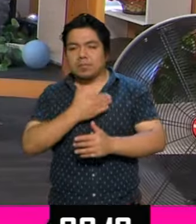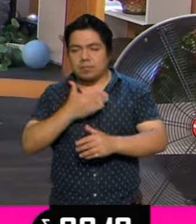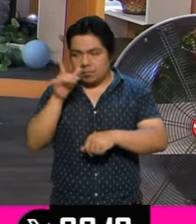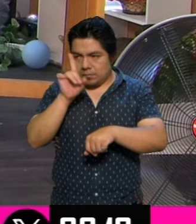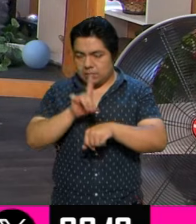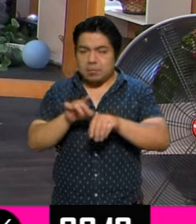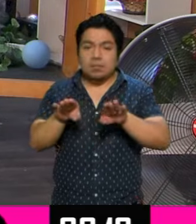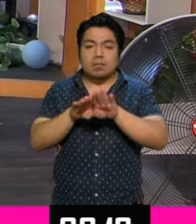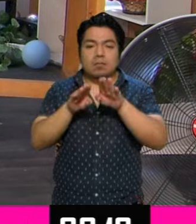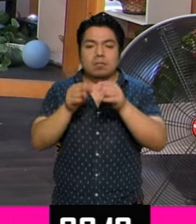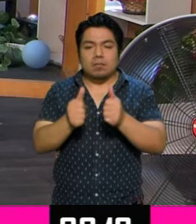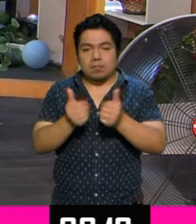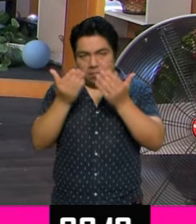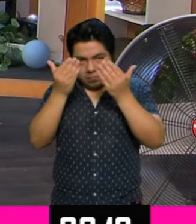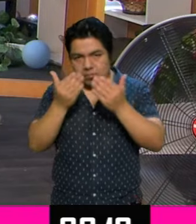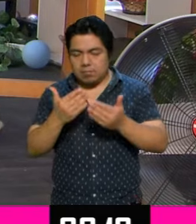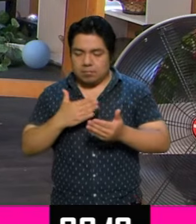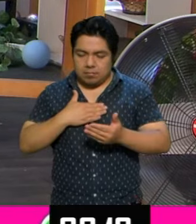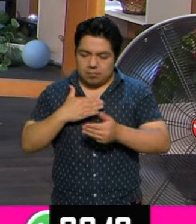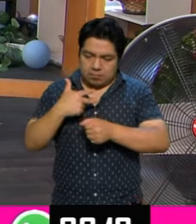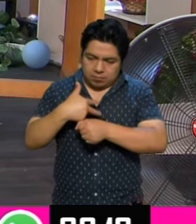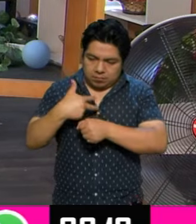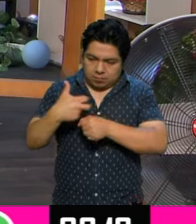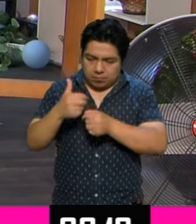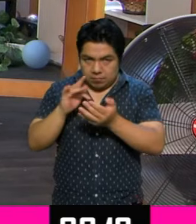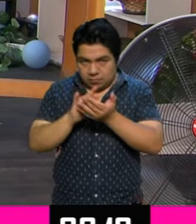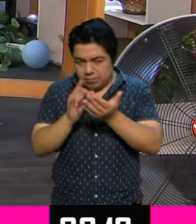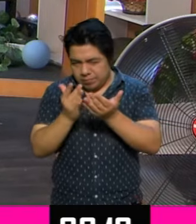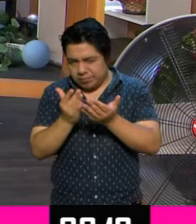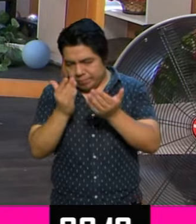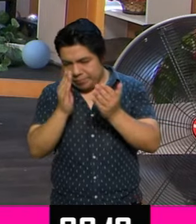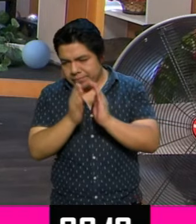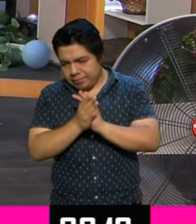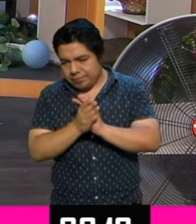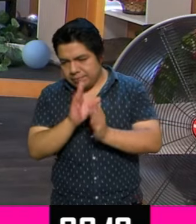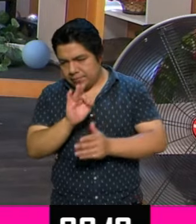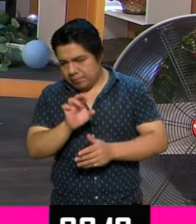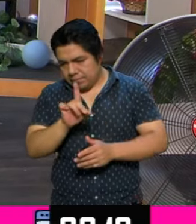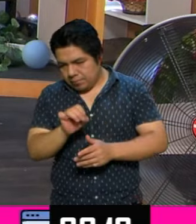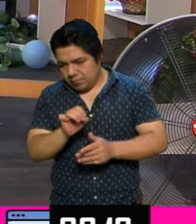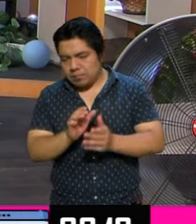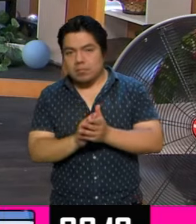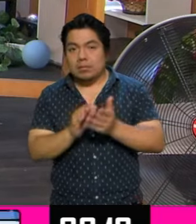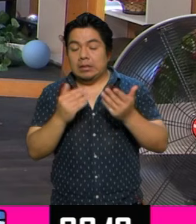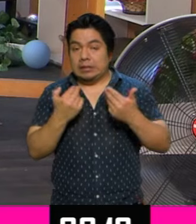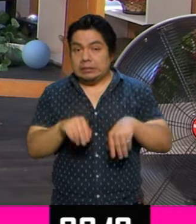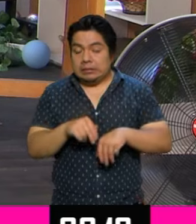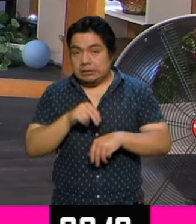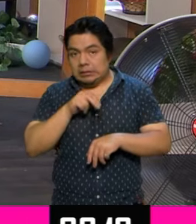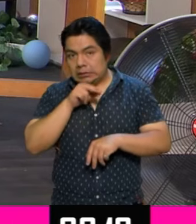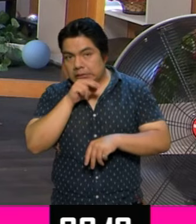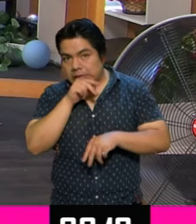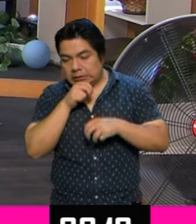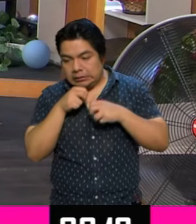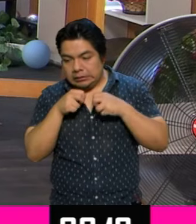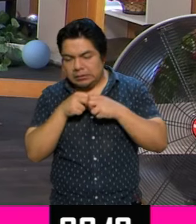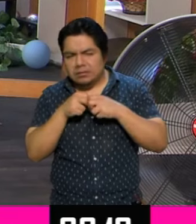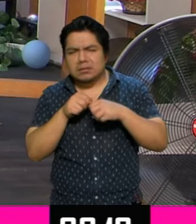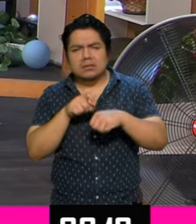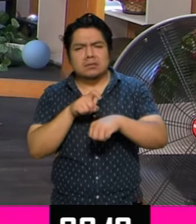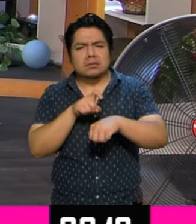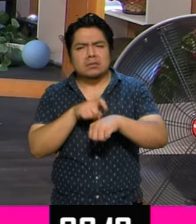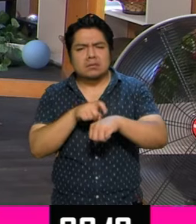Muchas gracias por la invitación. Encantado. Gracias, Tocayito. Oye, qué nervios. ¿Esto a qué hora se